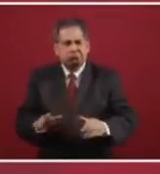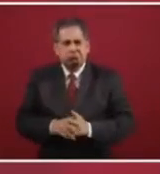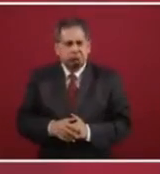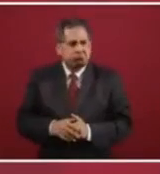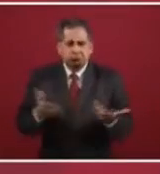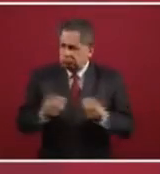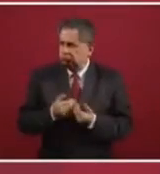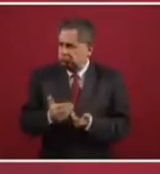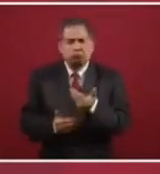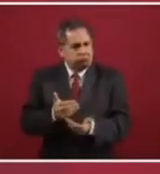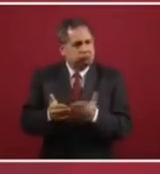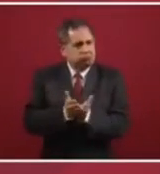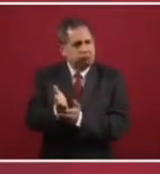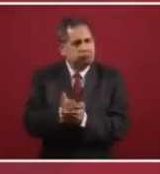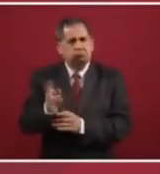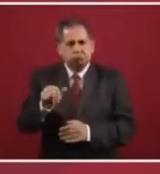caminando.